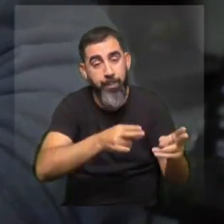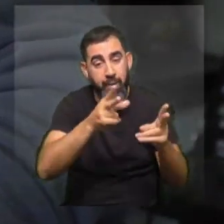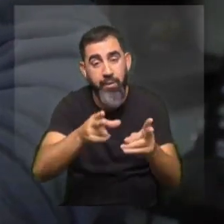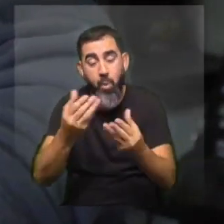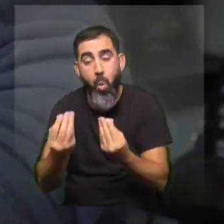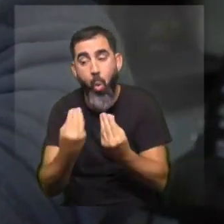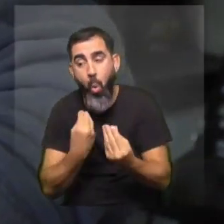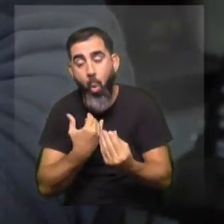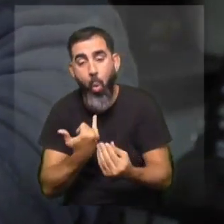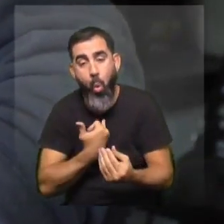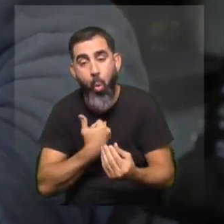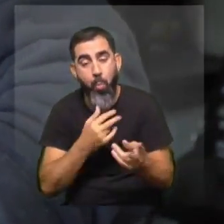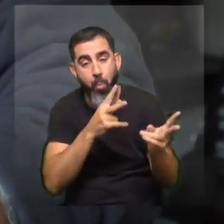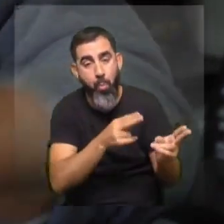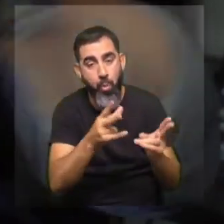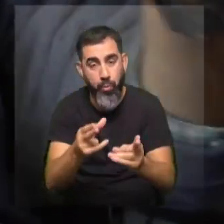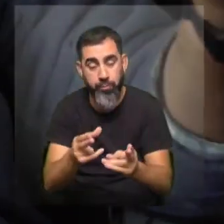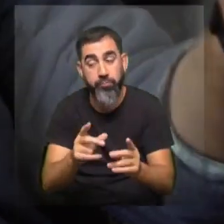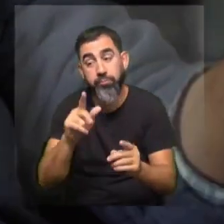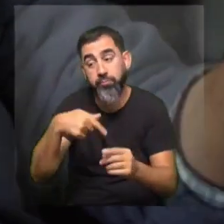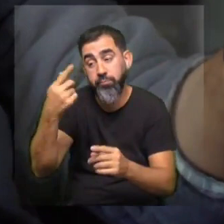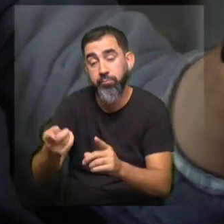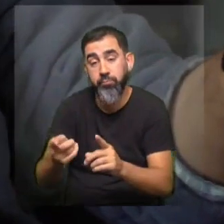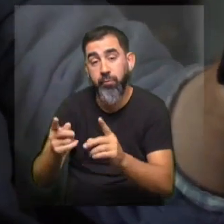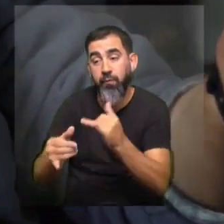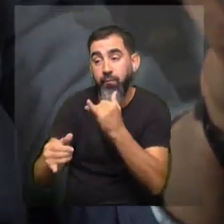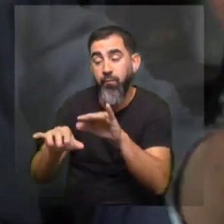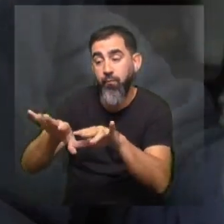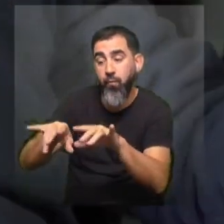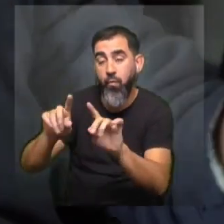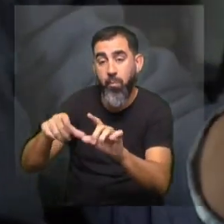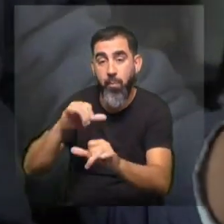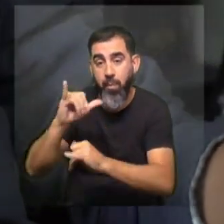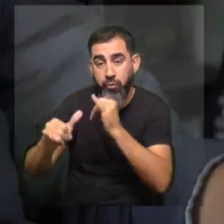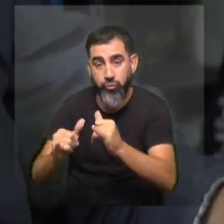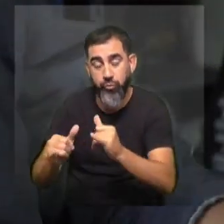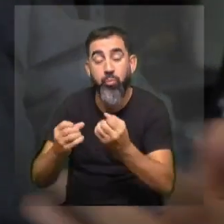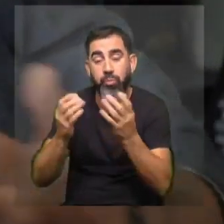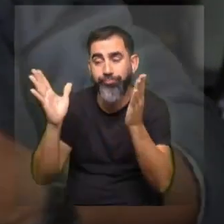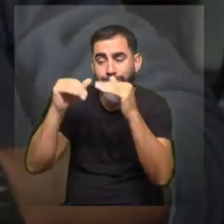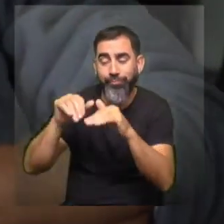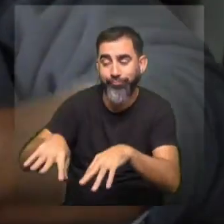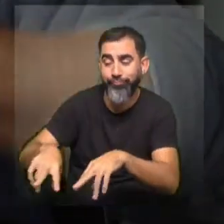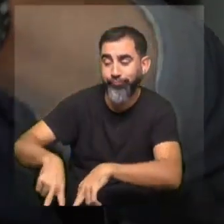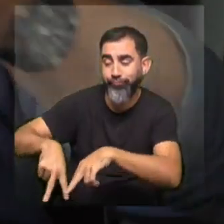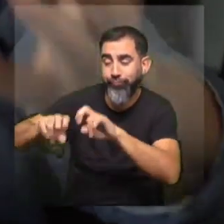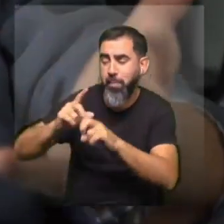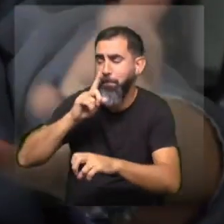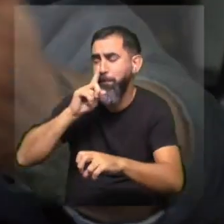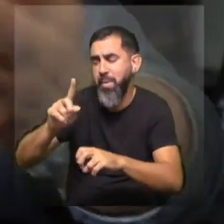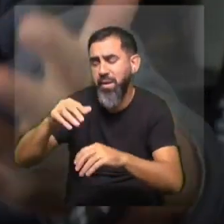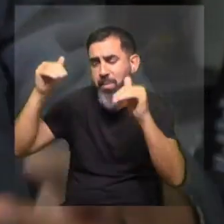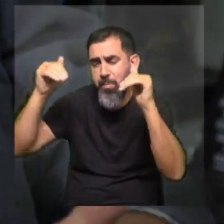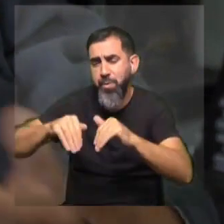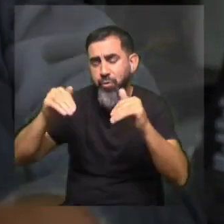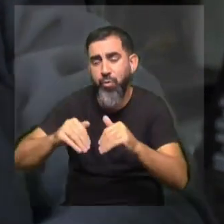secuenciar, ¿verdad? Pero por otro lado, toda la parte informática, porque vos no podés analizar miles de millones